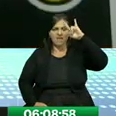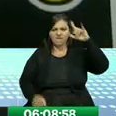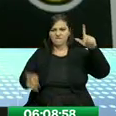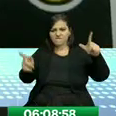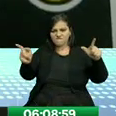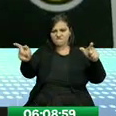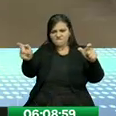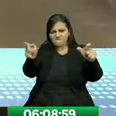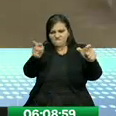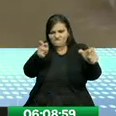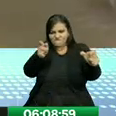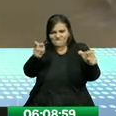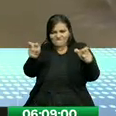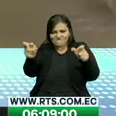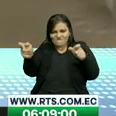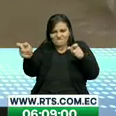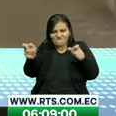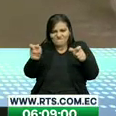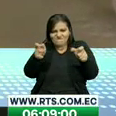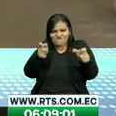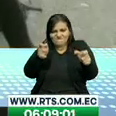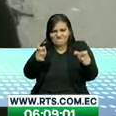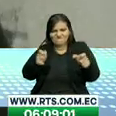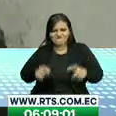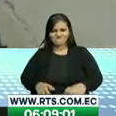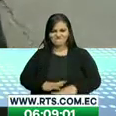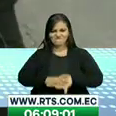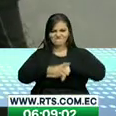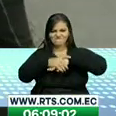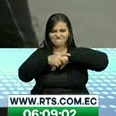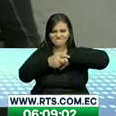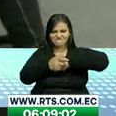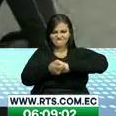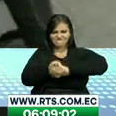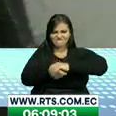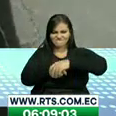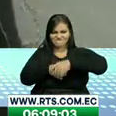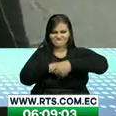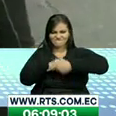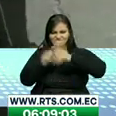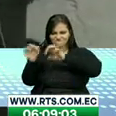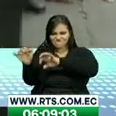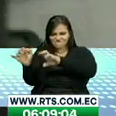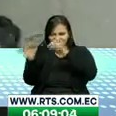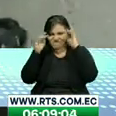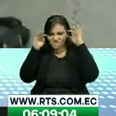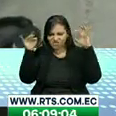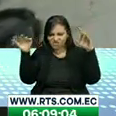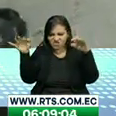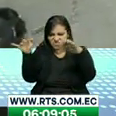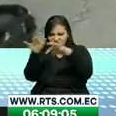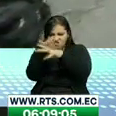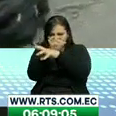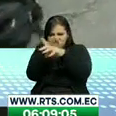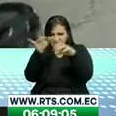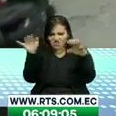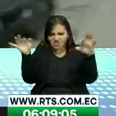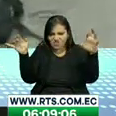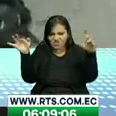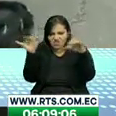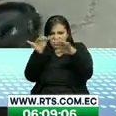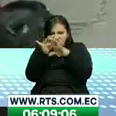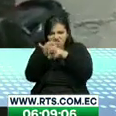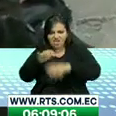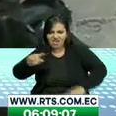Eso no es astucia. Esa es la maldad que tienen en el cerebro, carcomido por la ignorancia. Y esa maldad